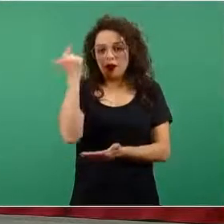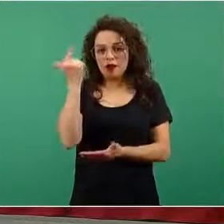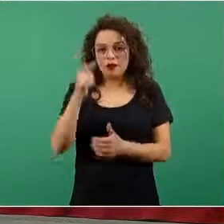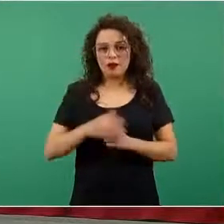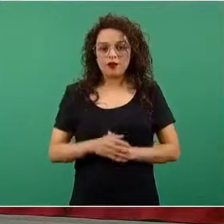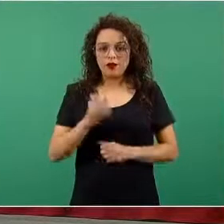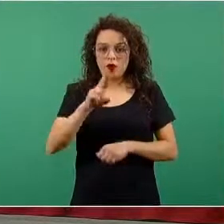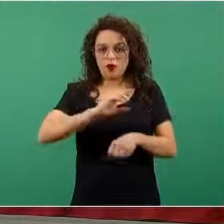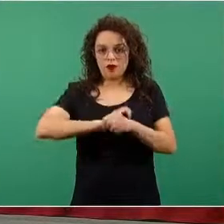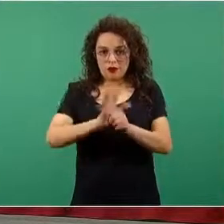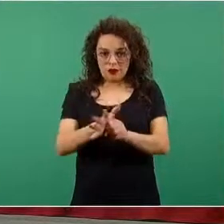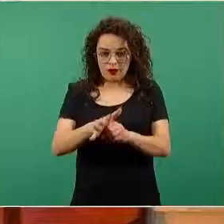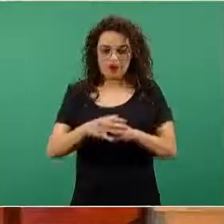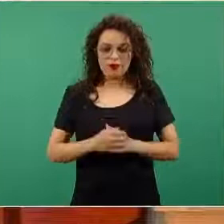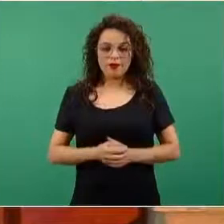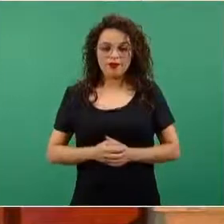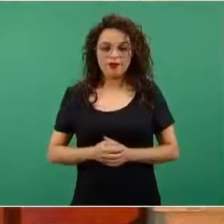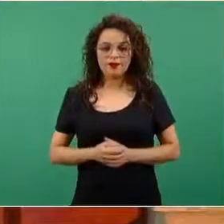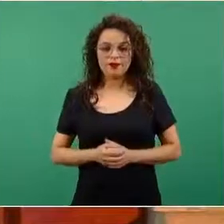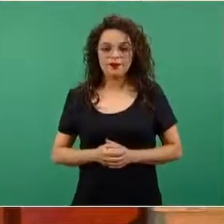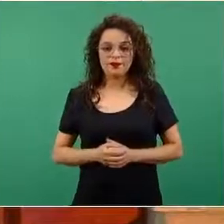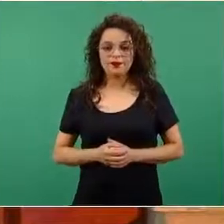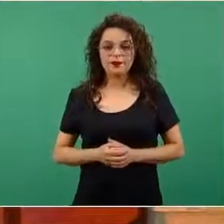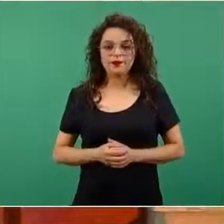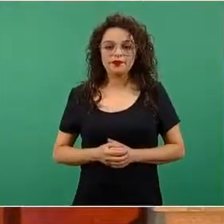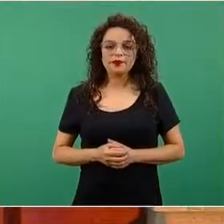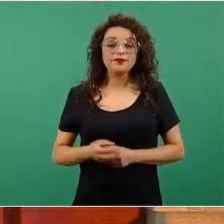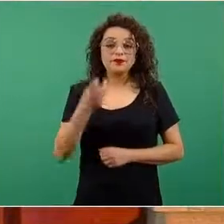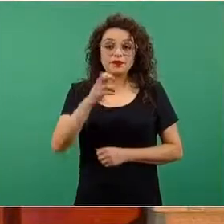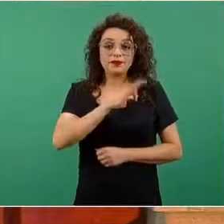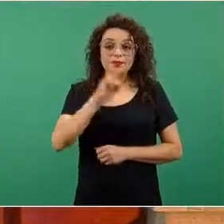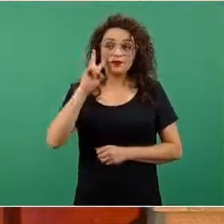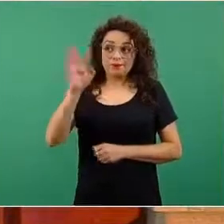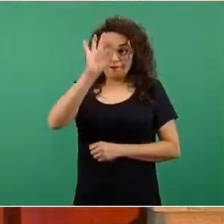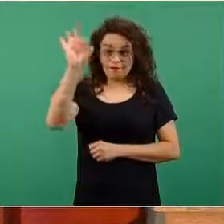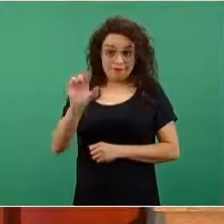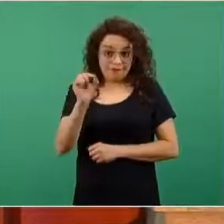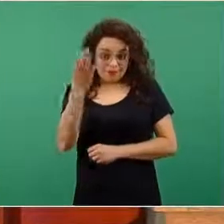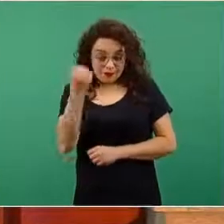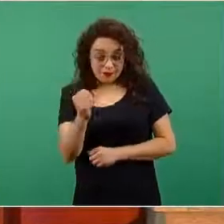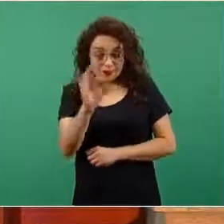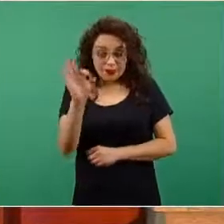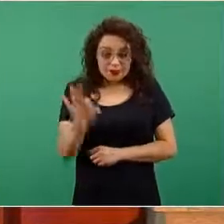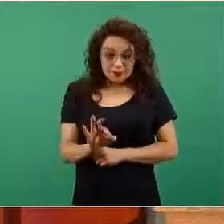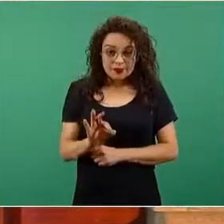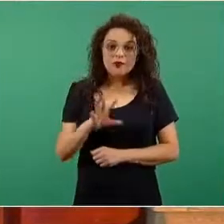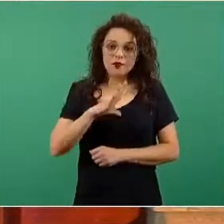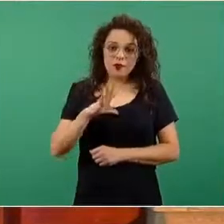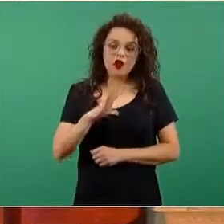de COVID. Por lo tanto, y con este porcentaje de ocupación nacional del 29%, tenemos